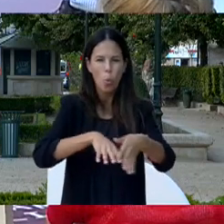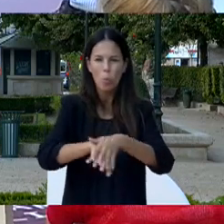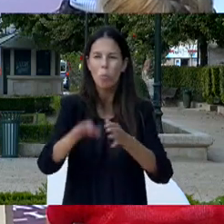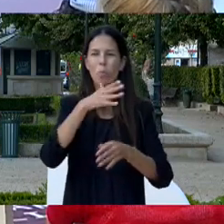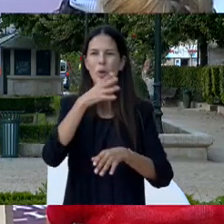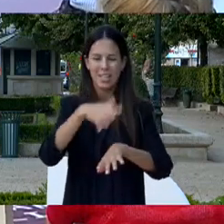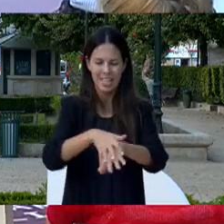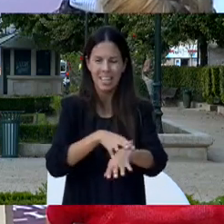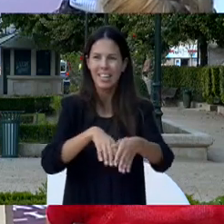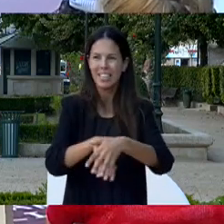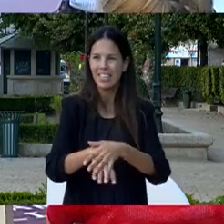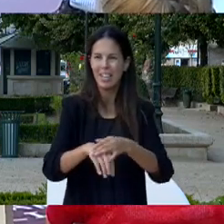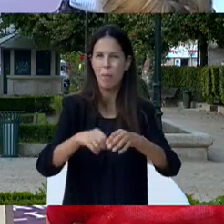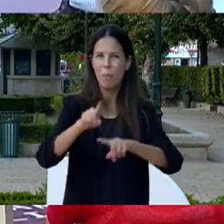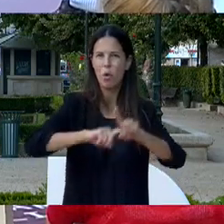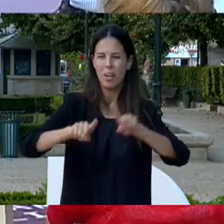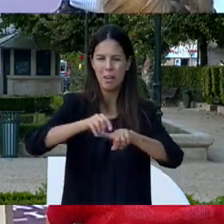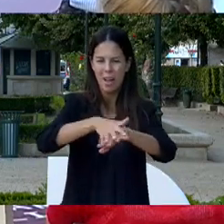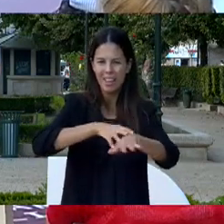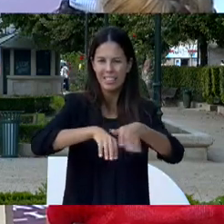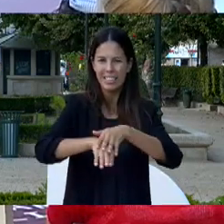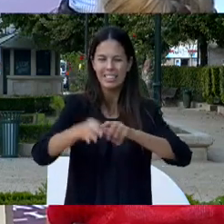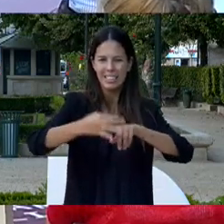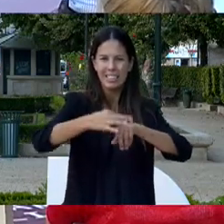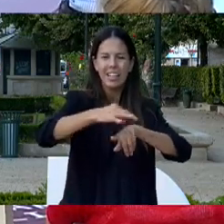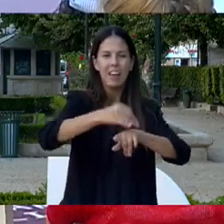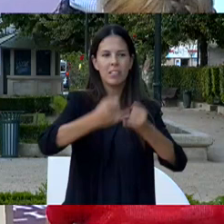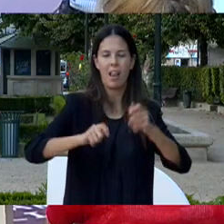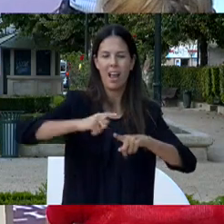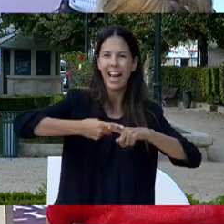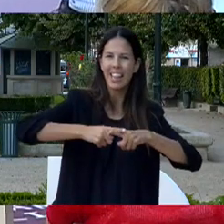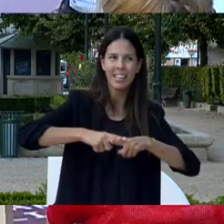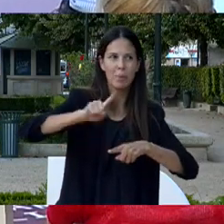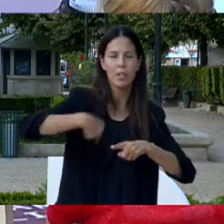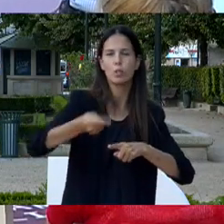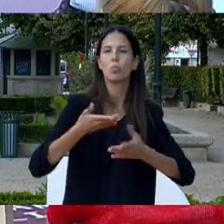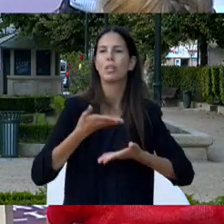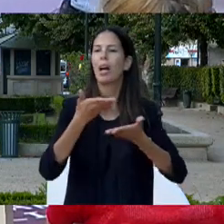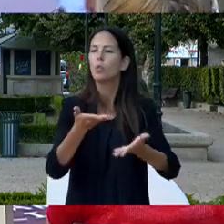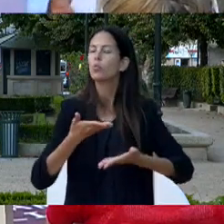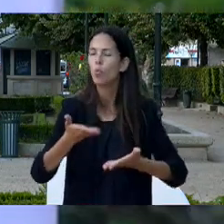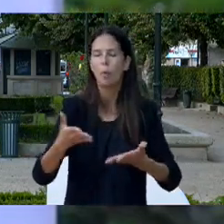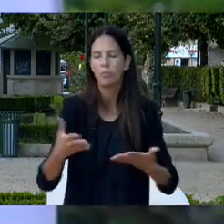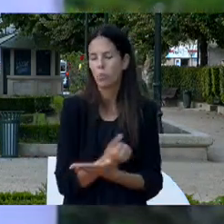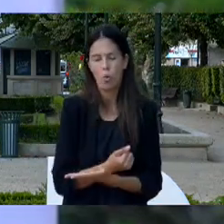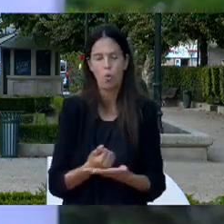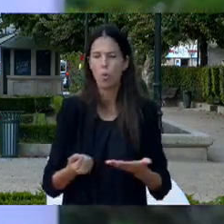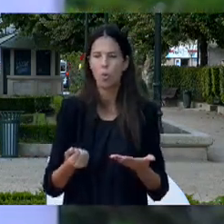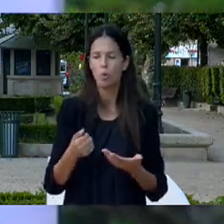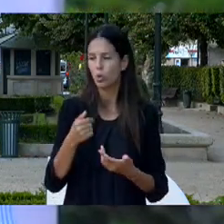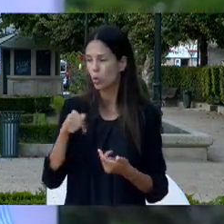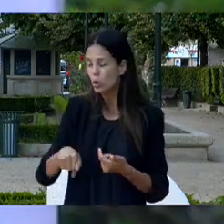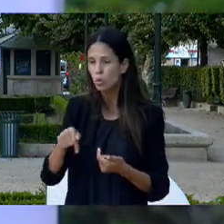de frieiras, de sabañóns, os presos se calcetaba. E despois axudaba na medida de todo o posible. Eu traio